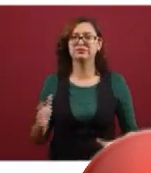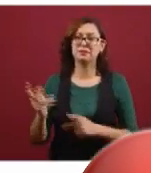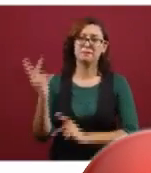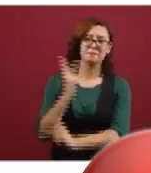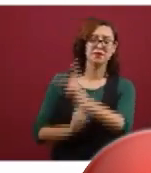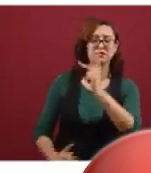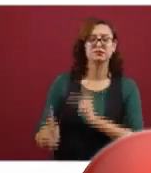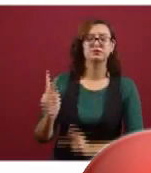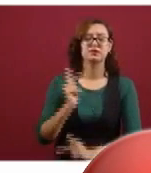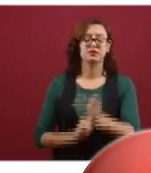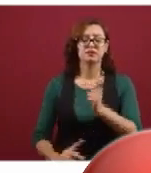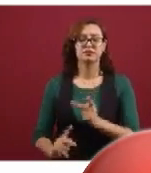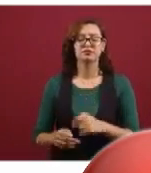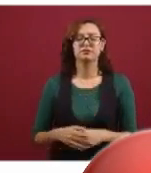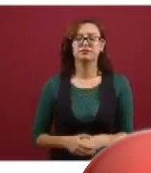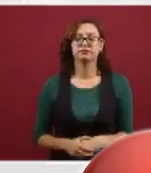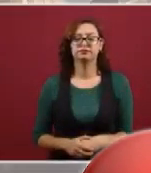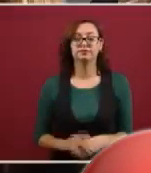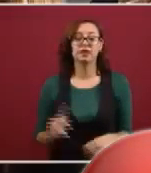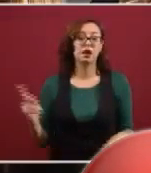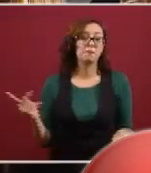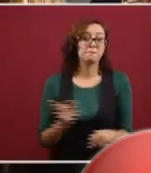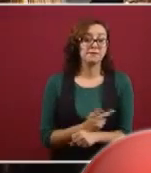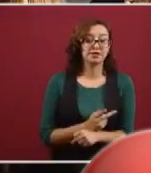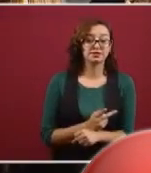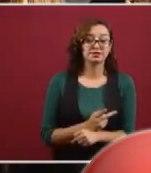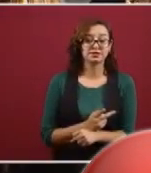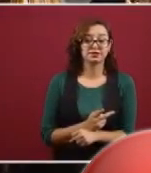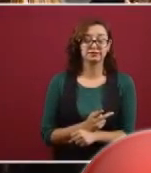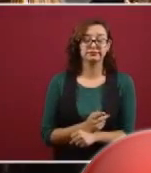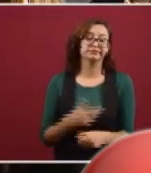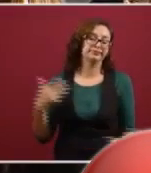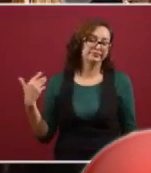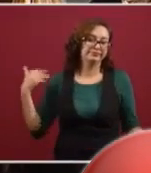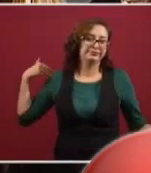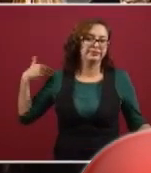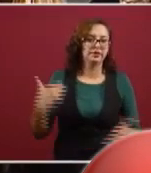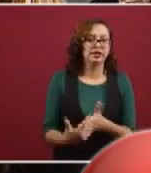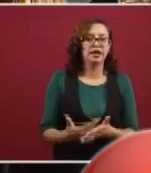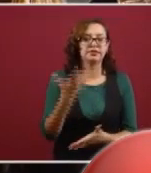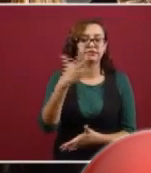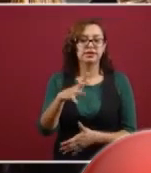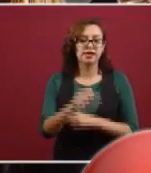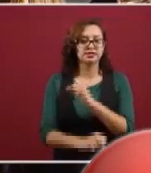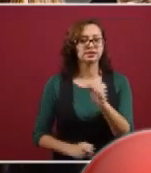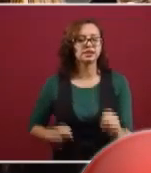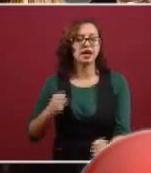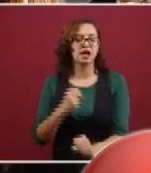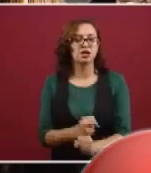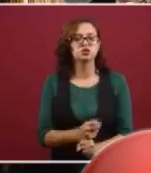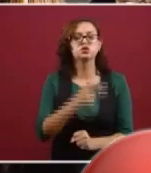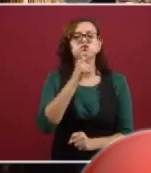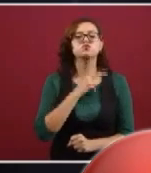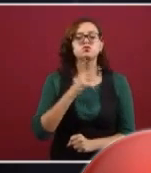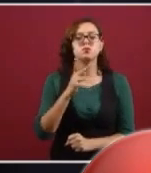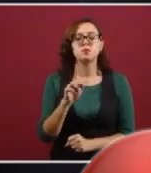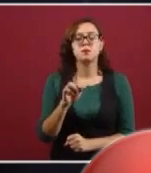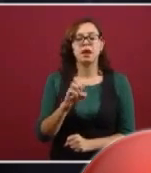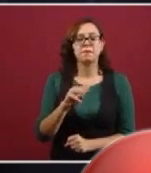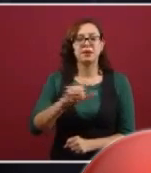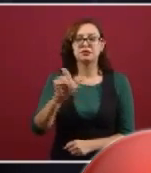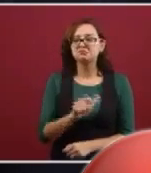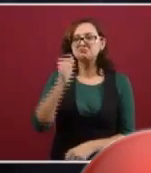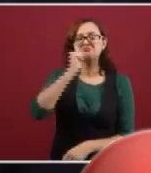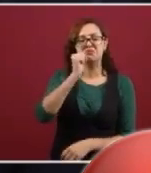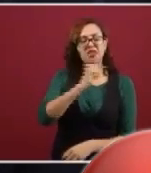El resultado de lo anterior es que durante los últimos 10 años Pemex ha registrado déficits